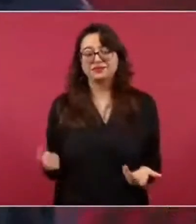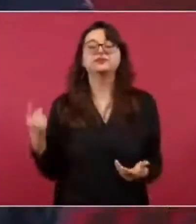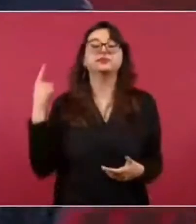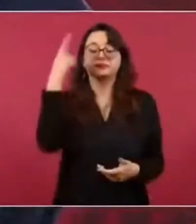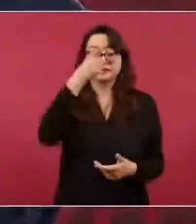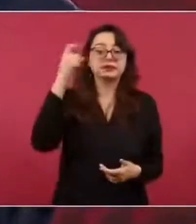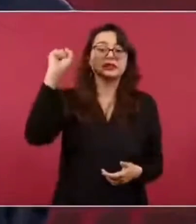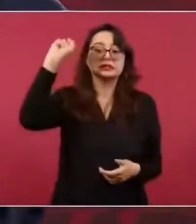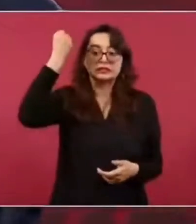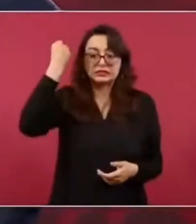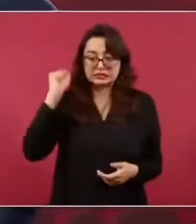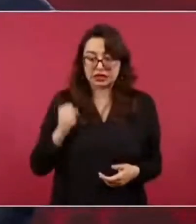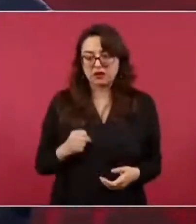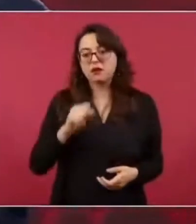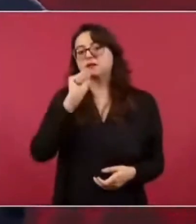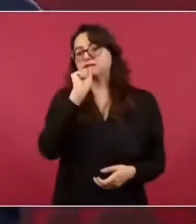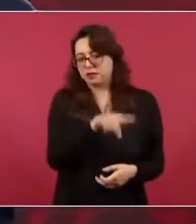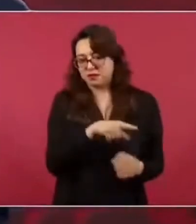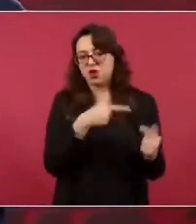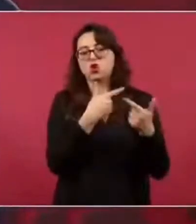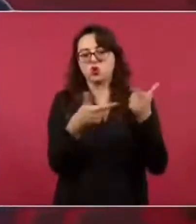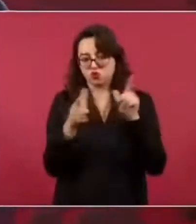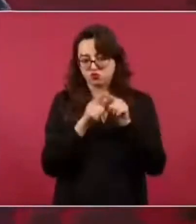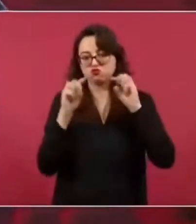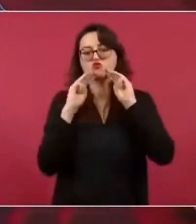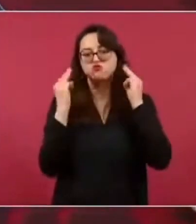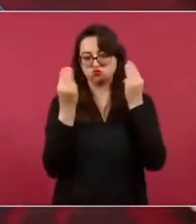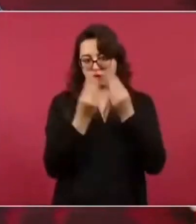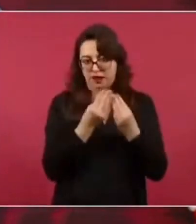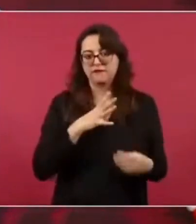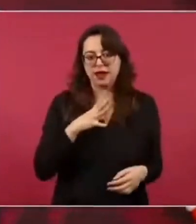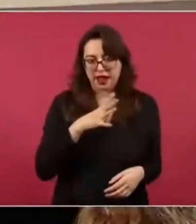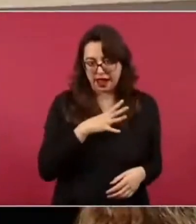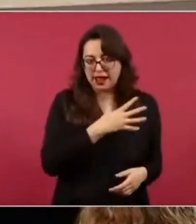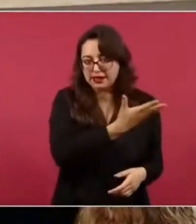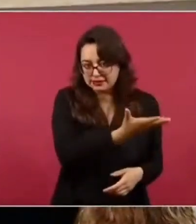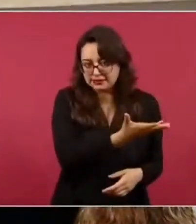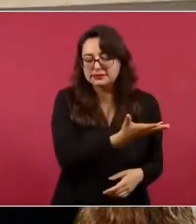sabemos también que opera un cártel.